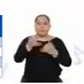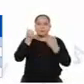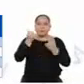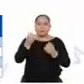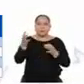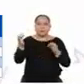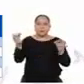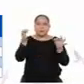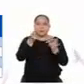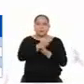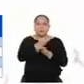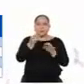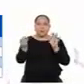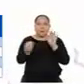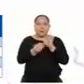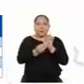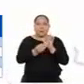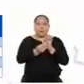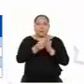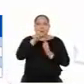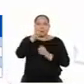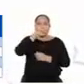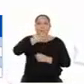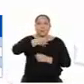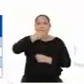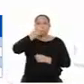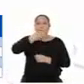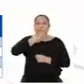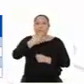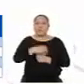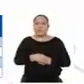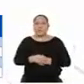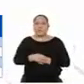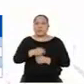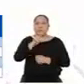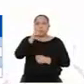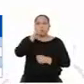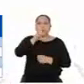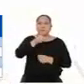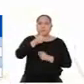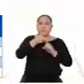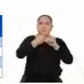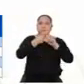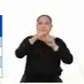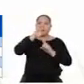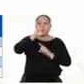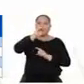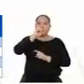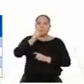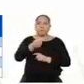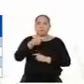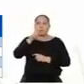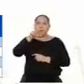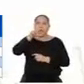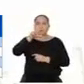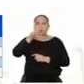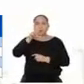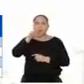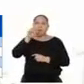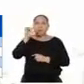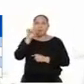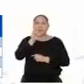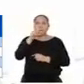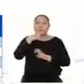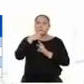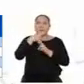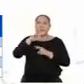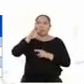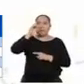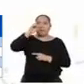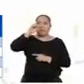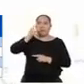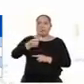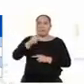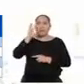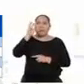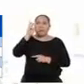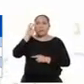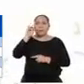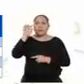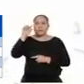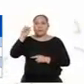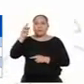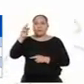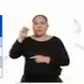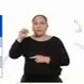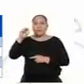voy a poner lo que aportarían 2 manzanas. 2 por 0,3 nos da como resultado 0,6